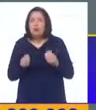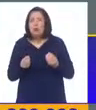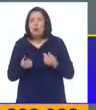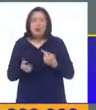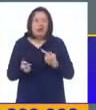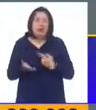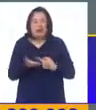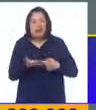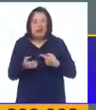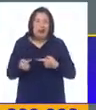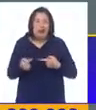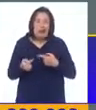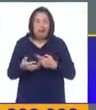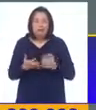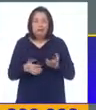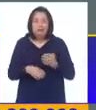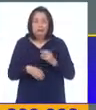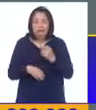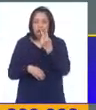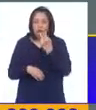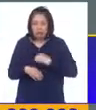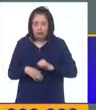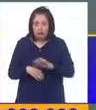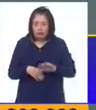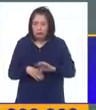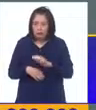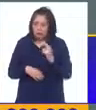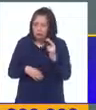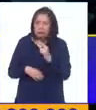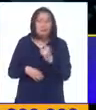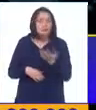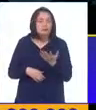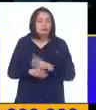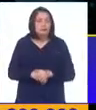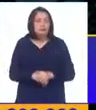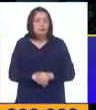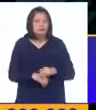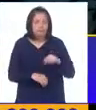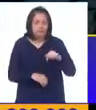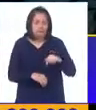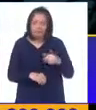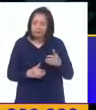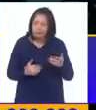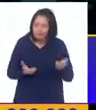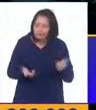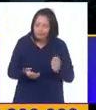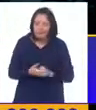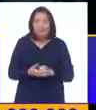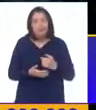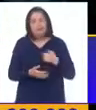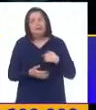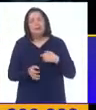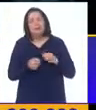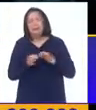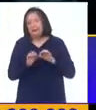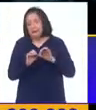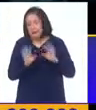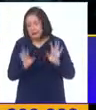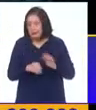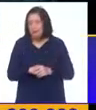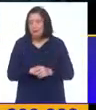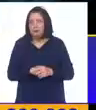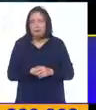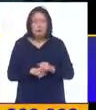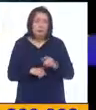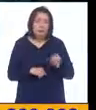una discusión y en presencia de los dos hijos de la pareja. Y aquí hay algo que quiero dejar bien claro, ¿no?